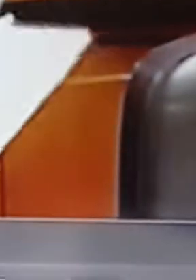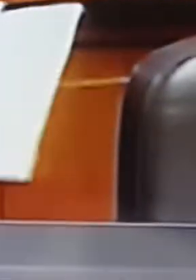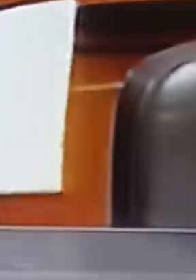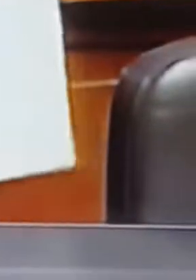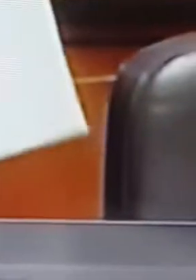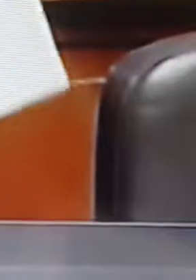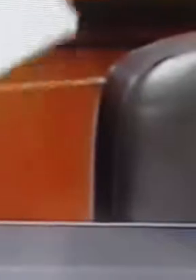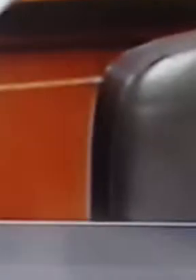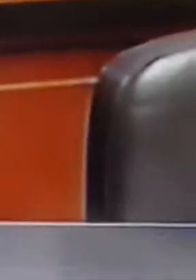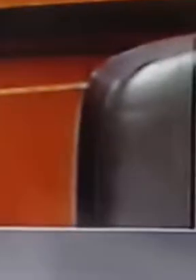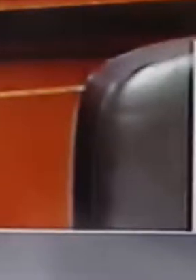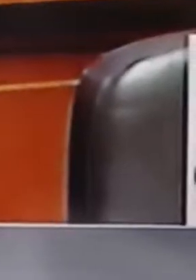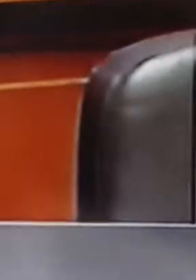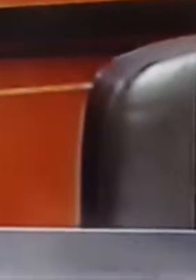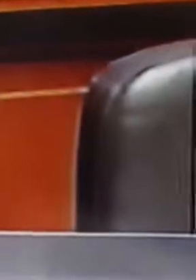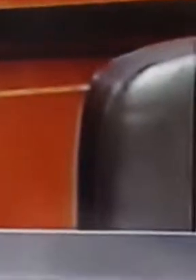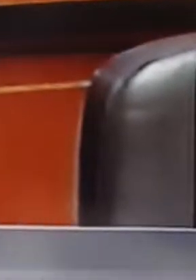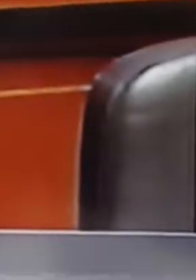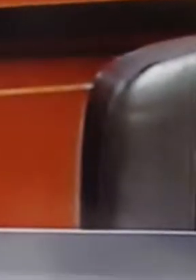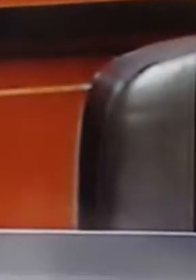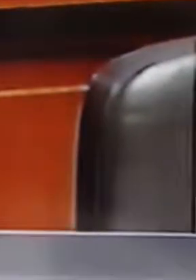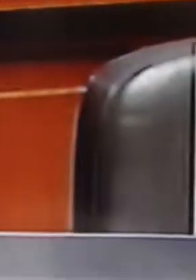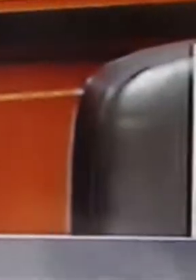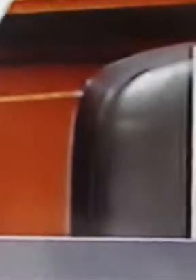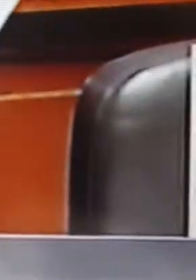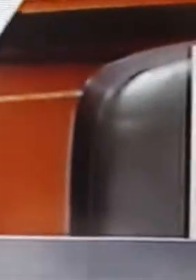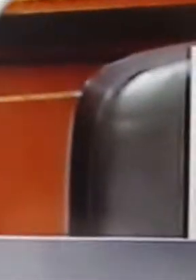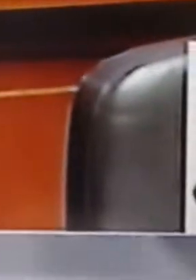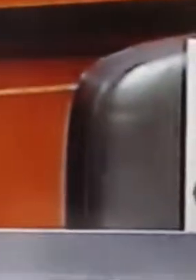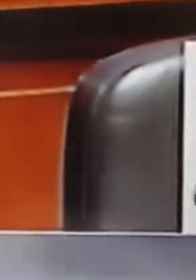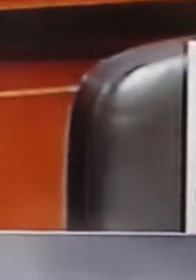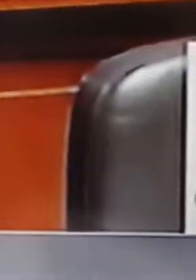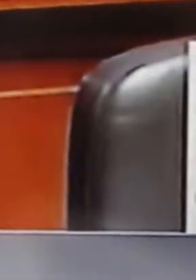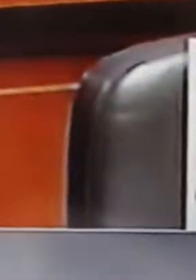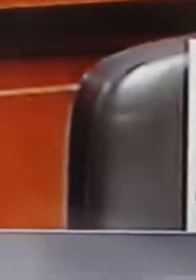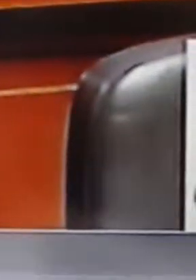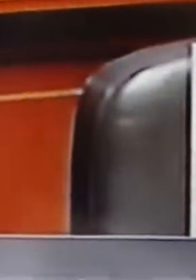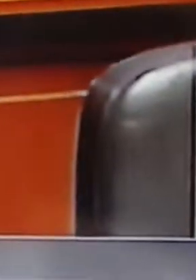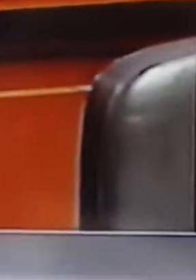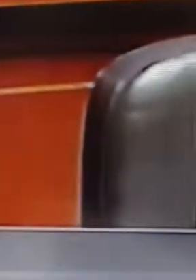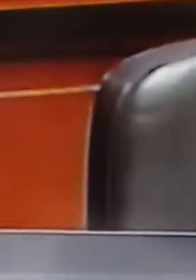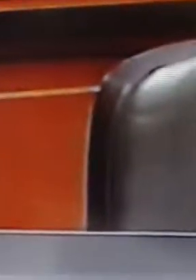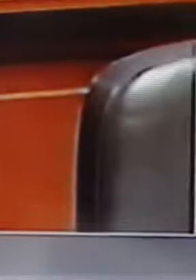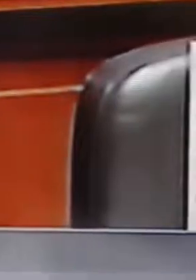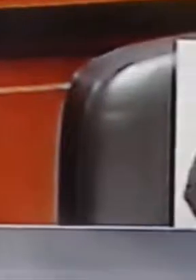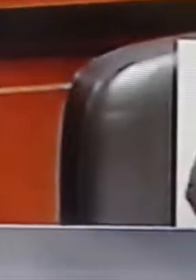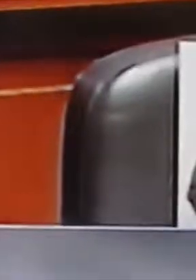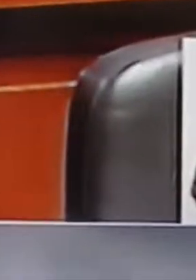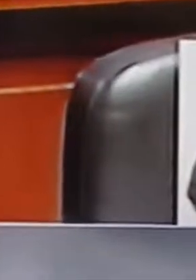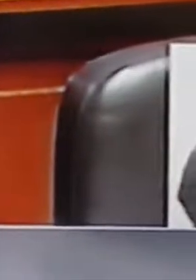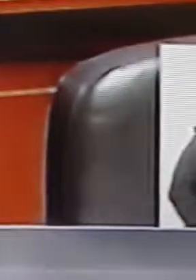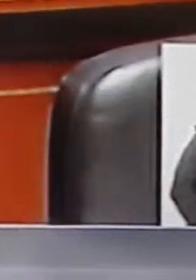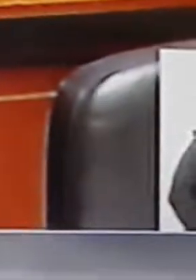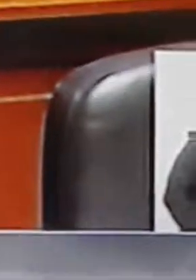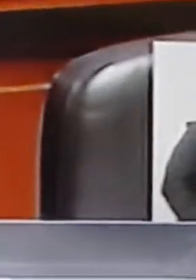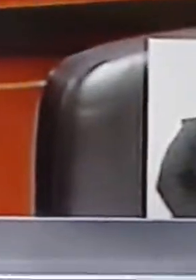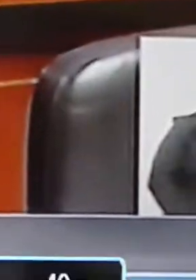Segundo, estamos hablando de un proyecto que va a permitir a que los agricultores puedan asociarse para poder ellos traer y